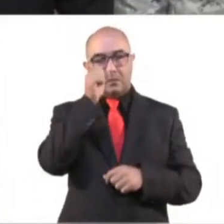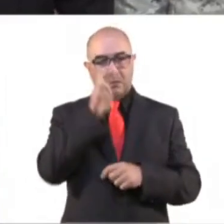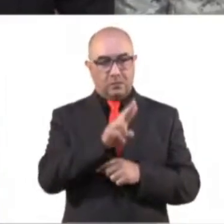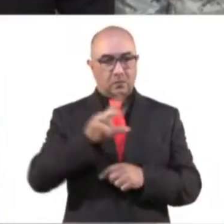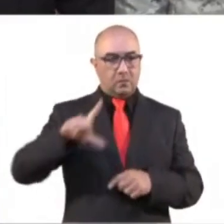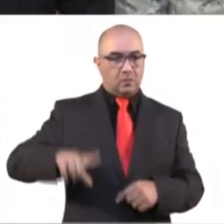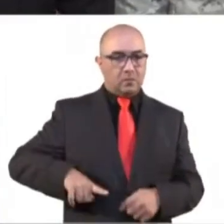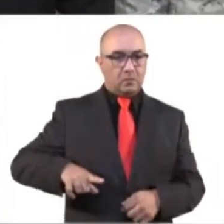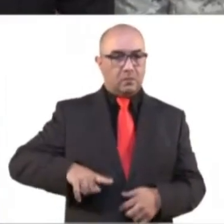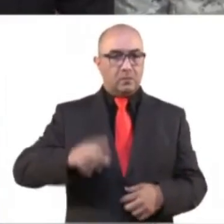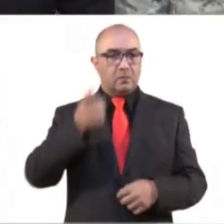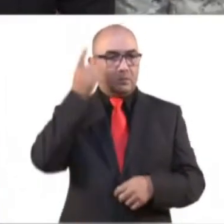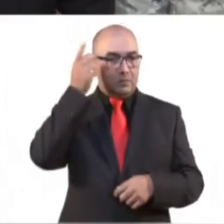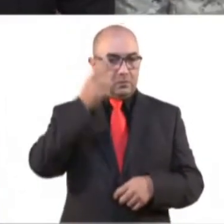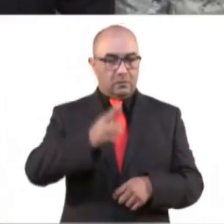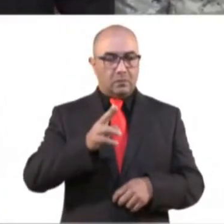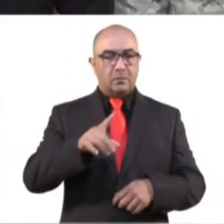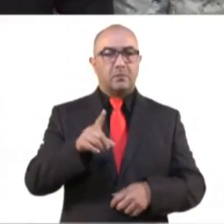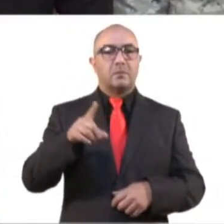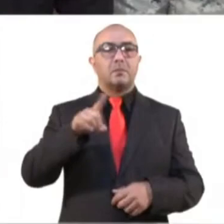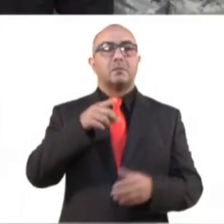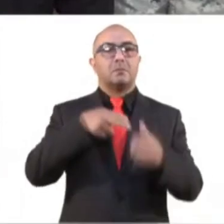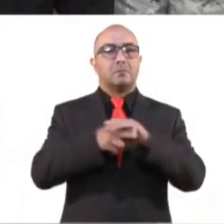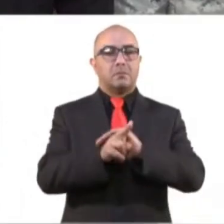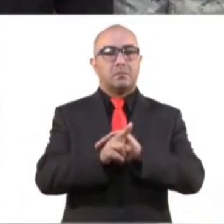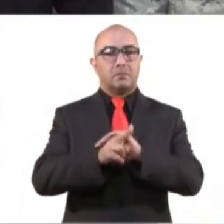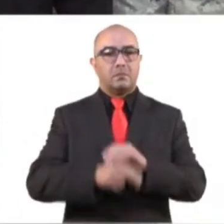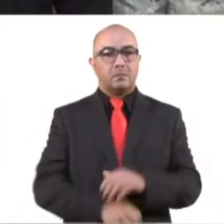gobierno y el director general del